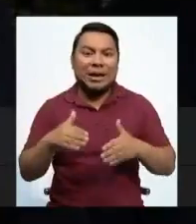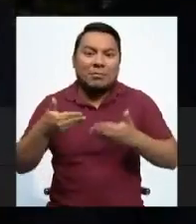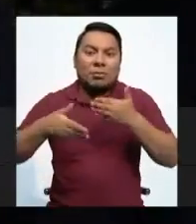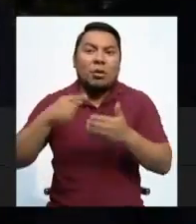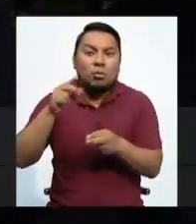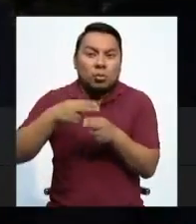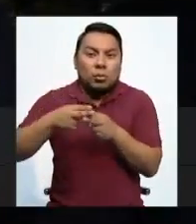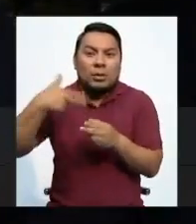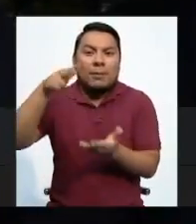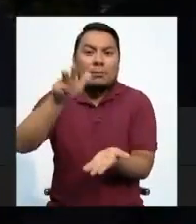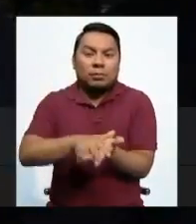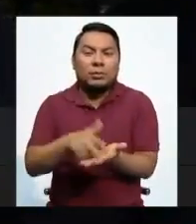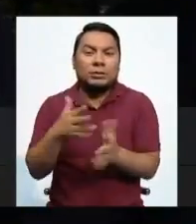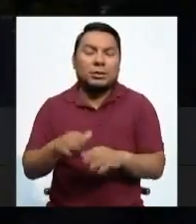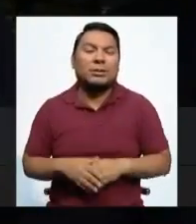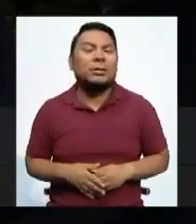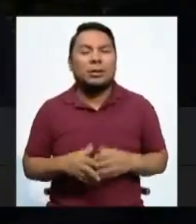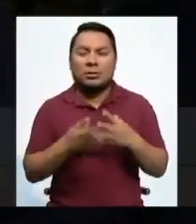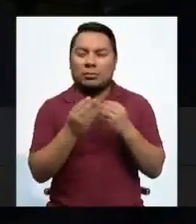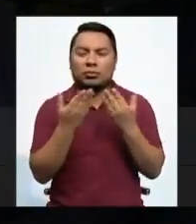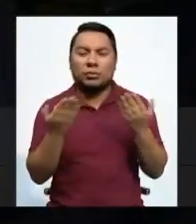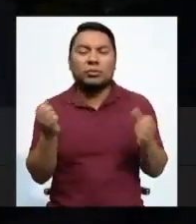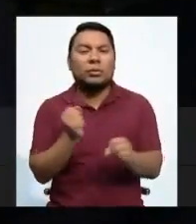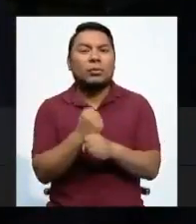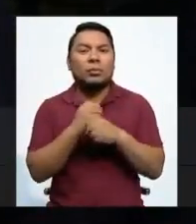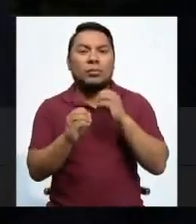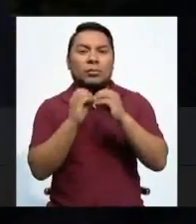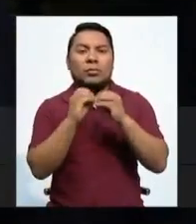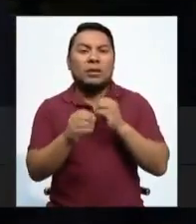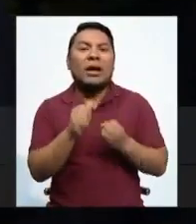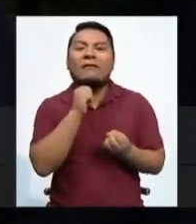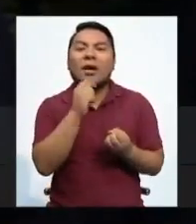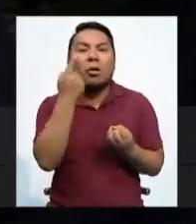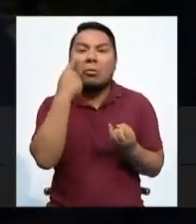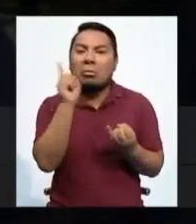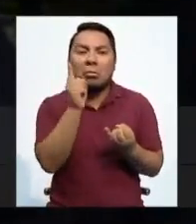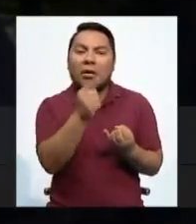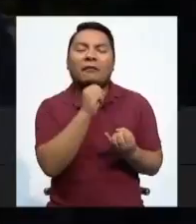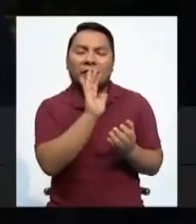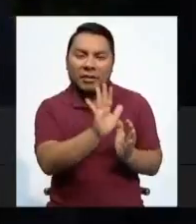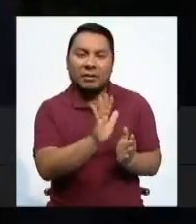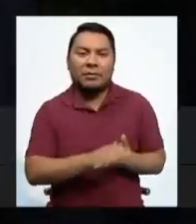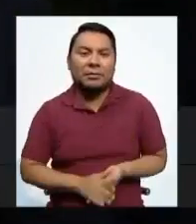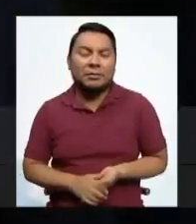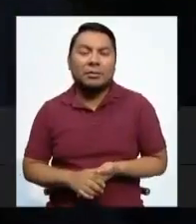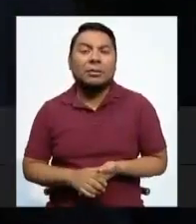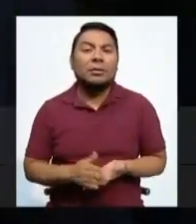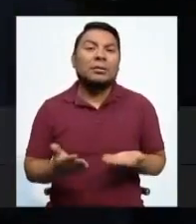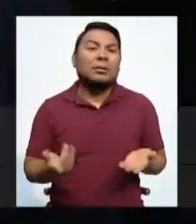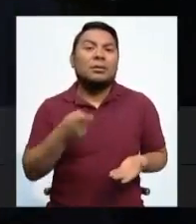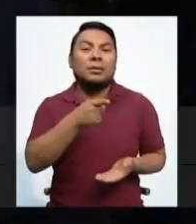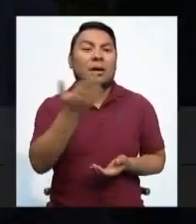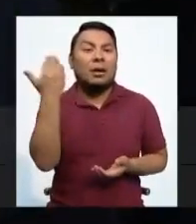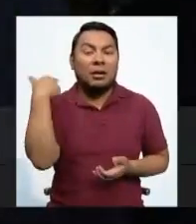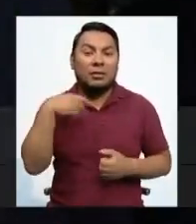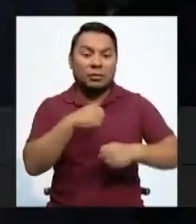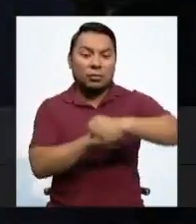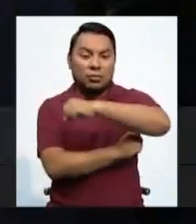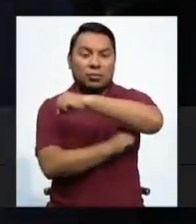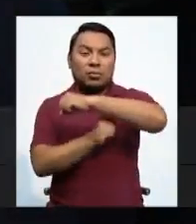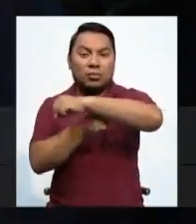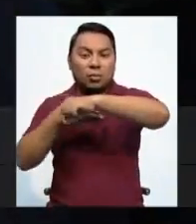proceso. Entonces hay una serie de obras que no son conocidas, por ejemplo, alguien se hubiera hecho los dos túneles a San Juan de